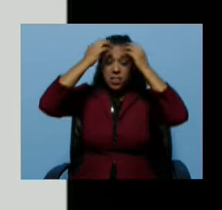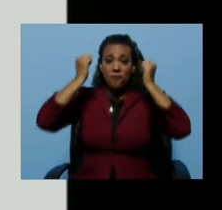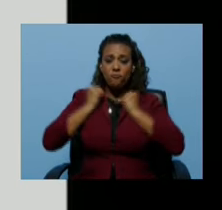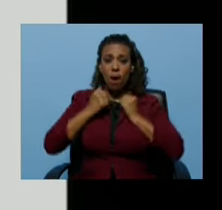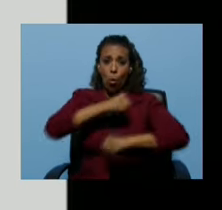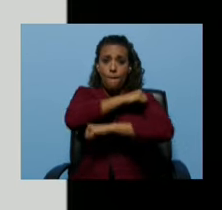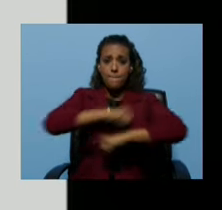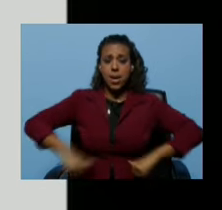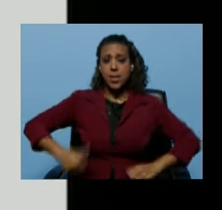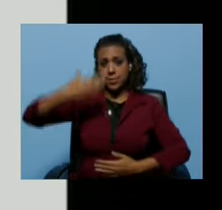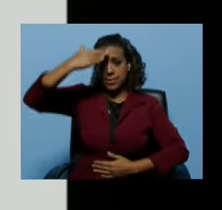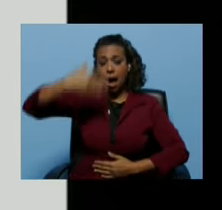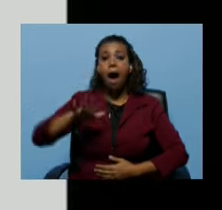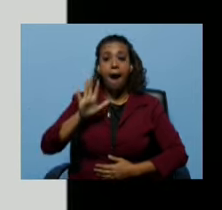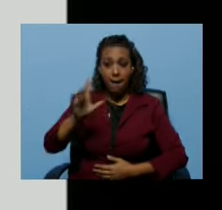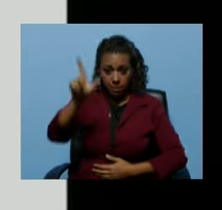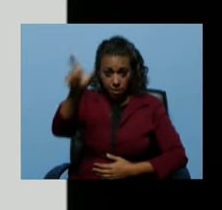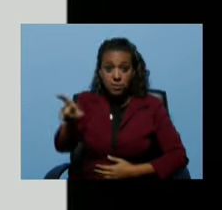izquierda.